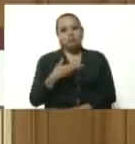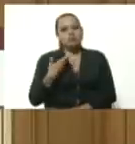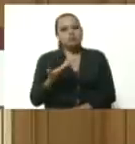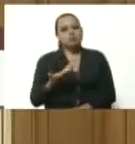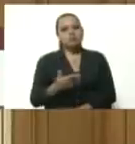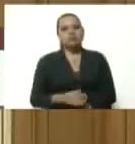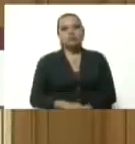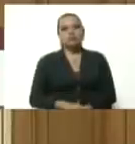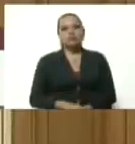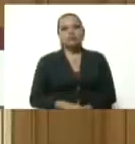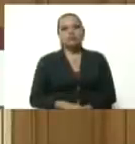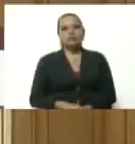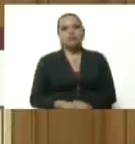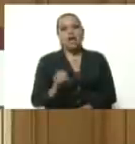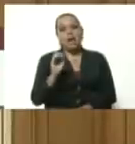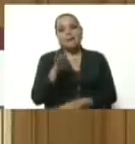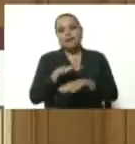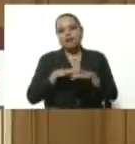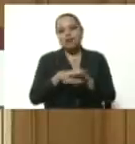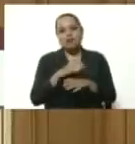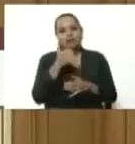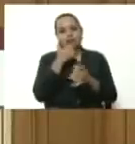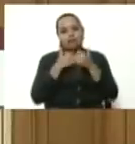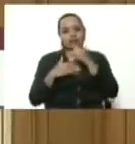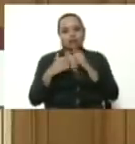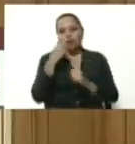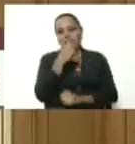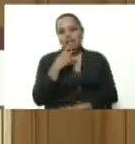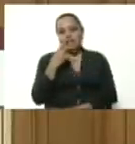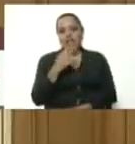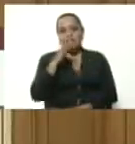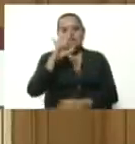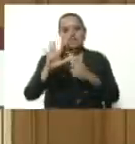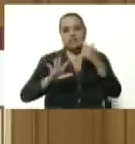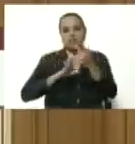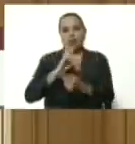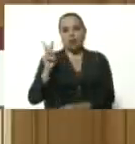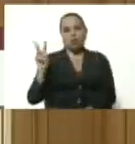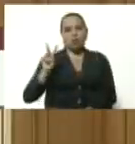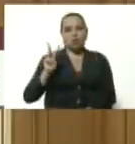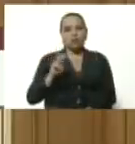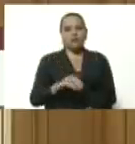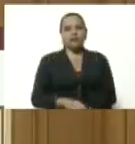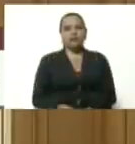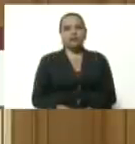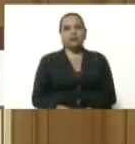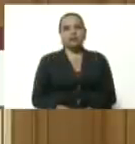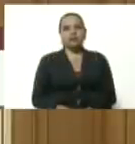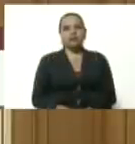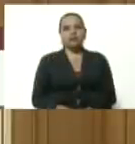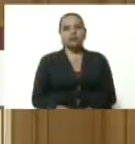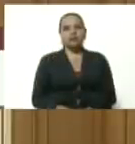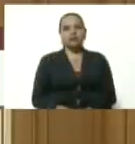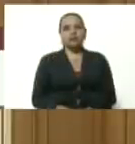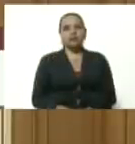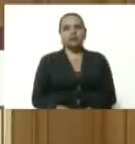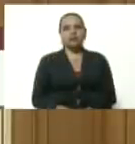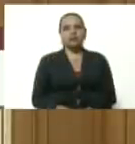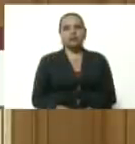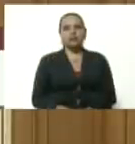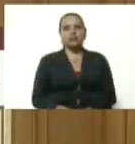las 5W son en inglés, perdón, en castellano son distintas, pero es quien, sí, dice la profesora de castellano, sí, sí, así